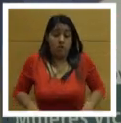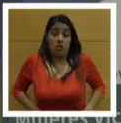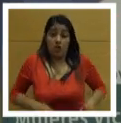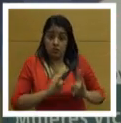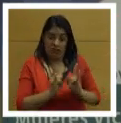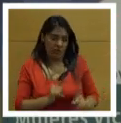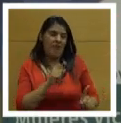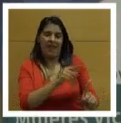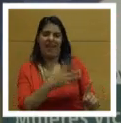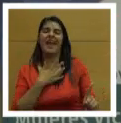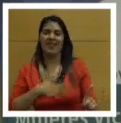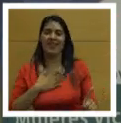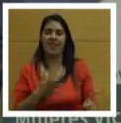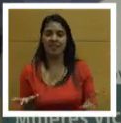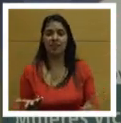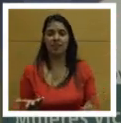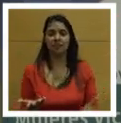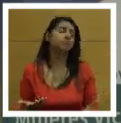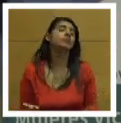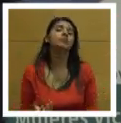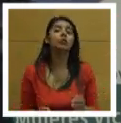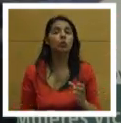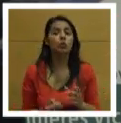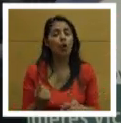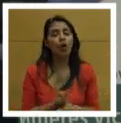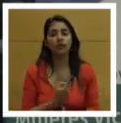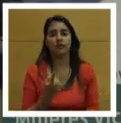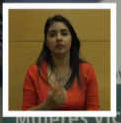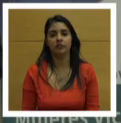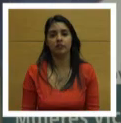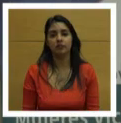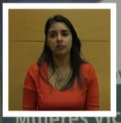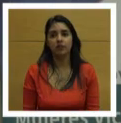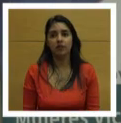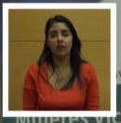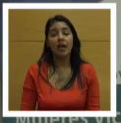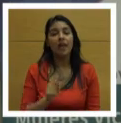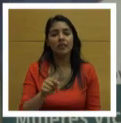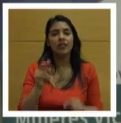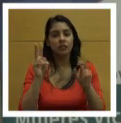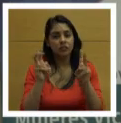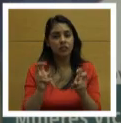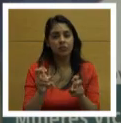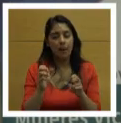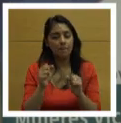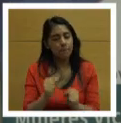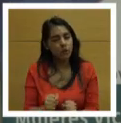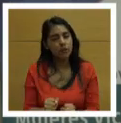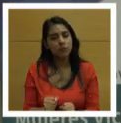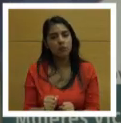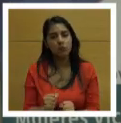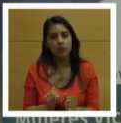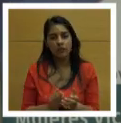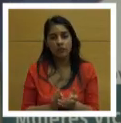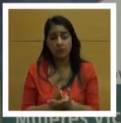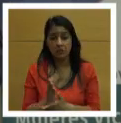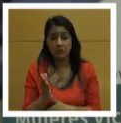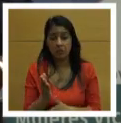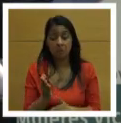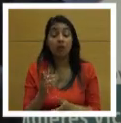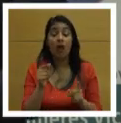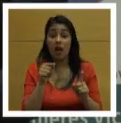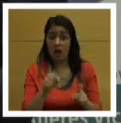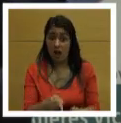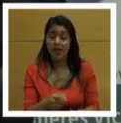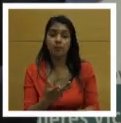quiere, entonces tiene que ir a alguna cosa. Nuevamente discutiendo estos temas, entonces podemos entrar a una causa por acto de